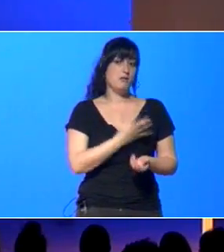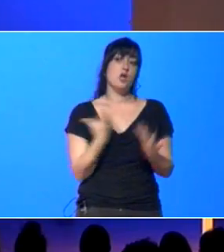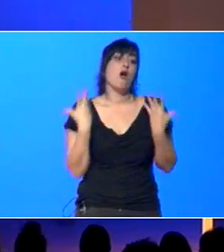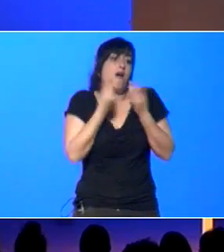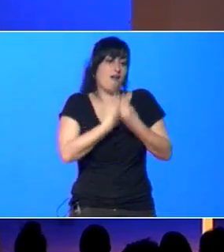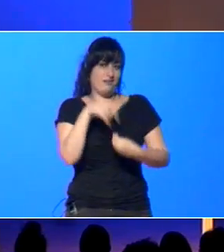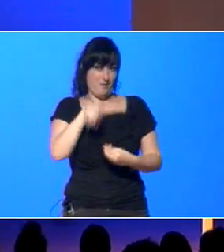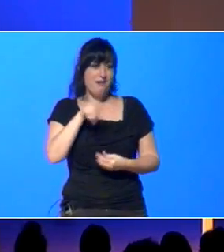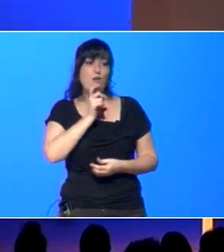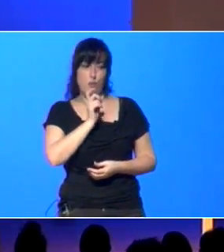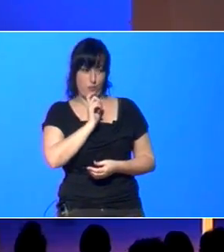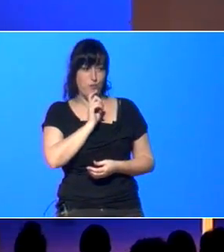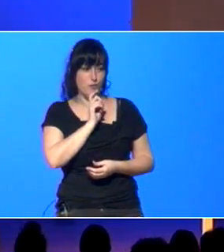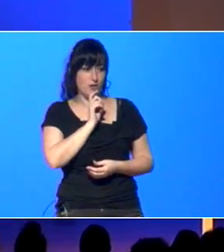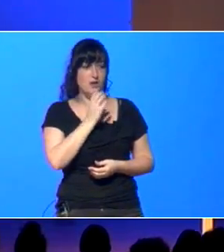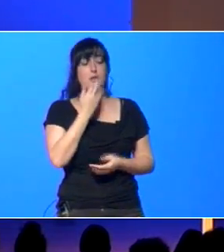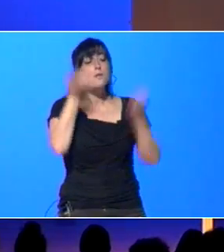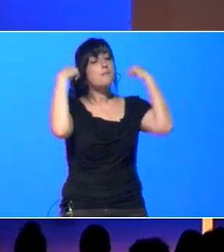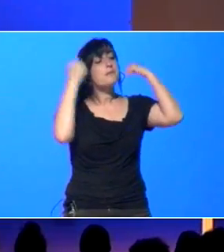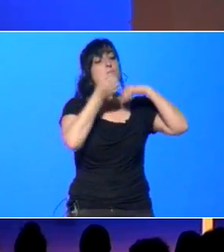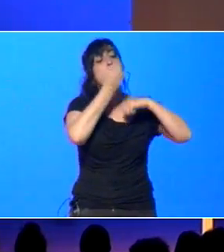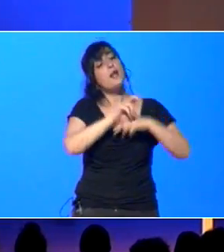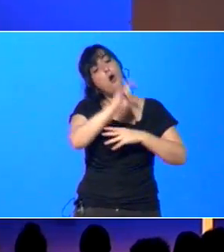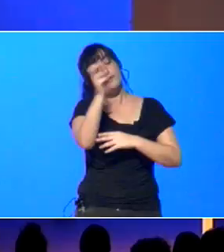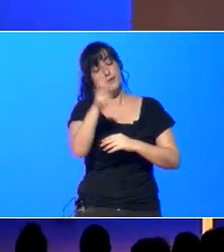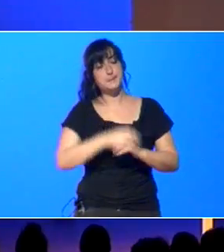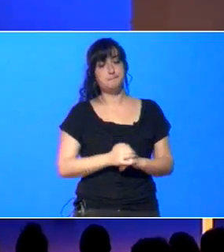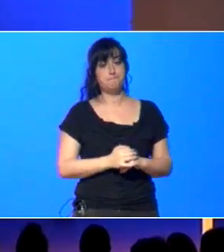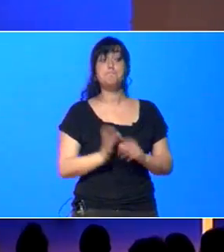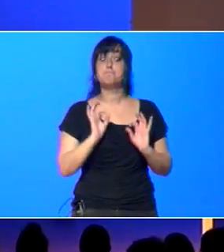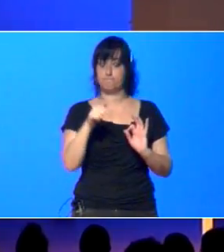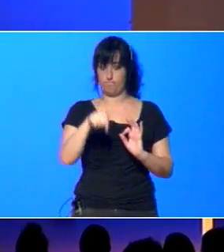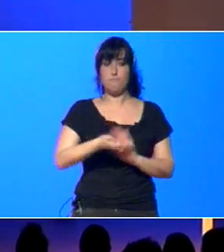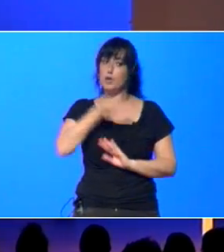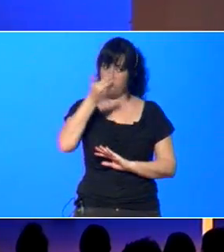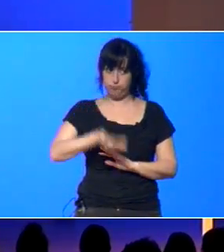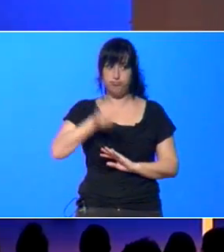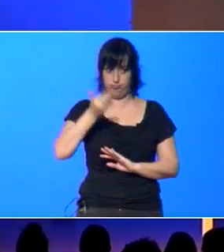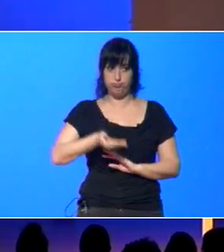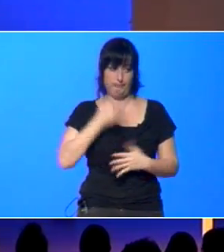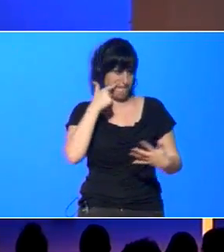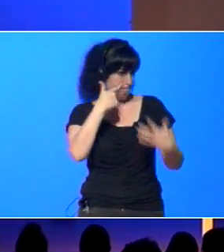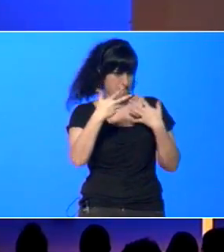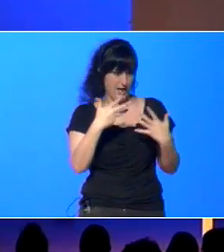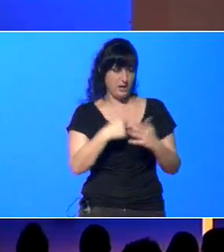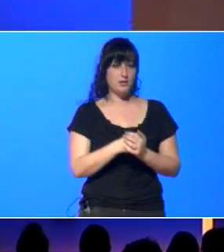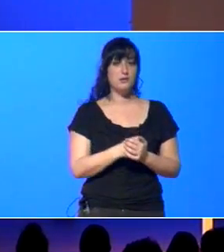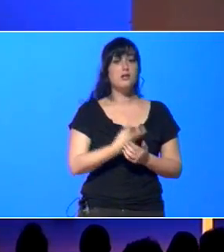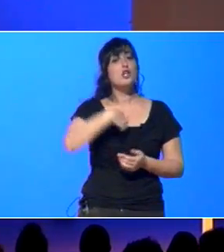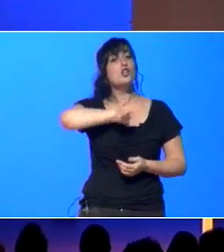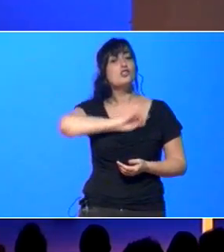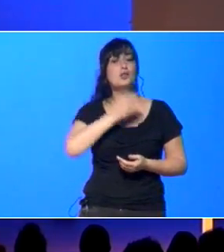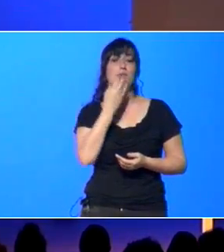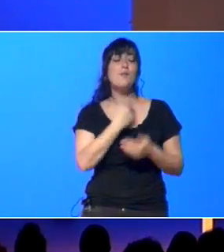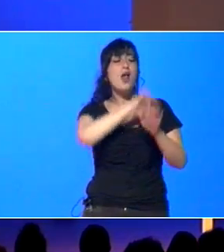Bueno, otra buena práctica, esta la tengo que destacar sí o sí, tenemos que crear redes de apoyo colaborativas.